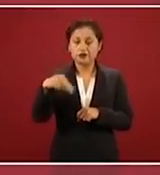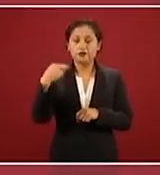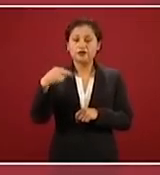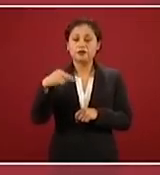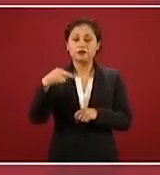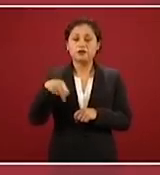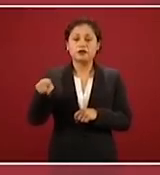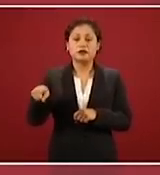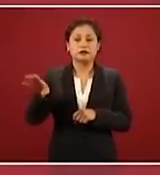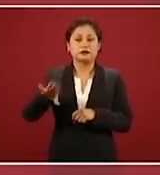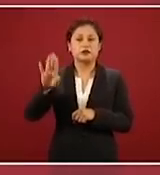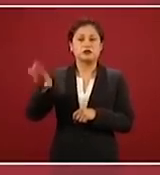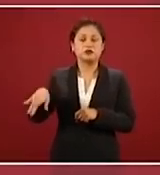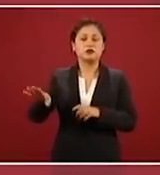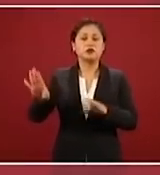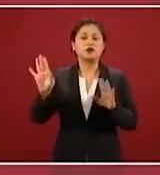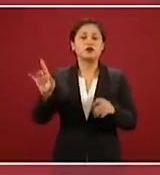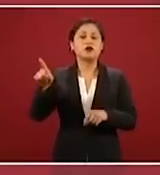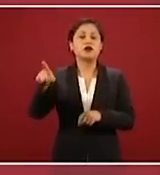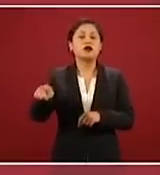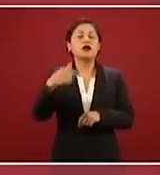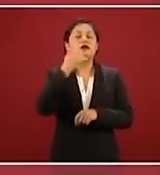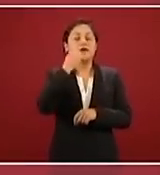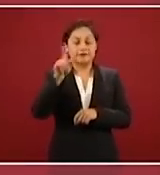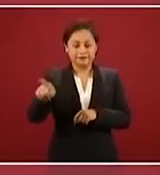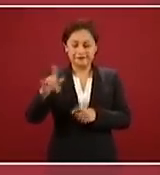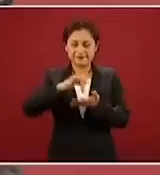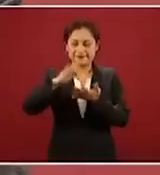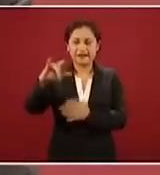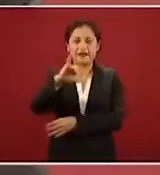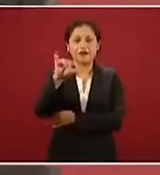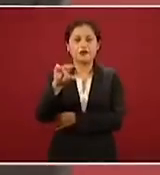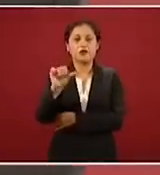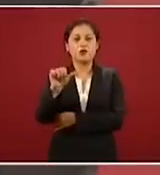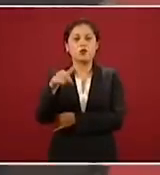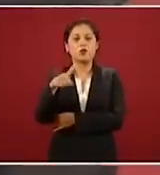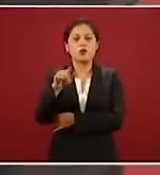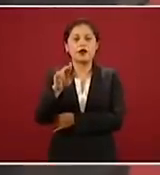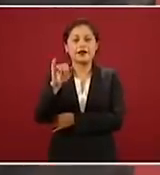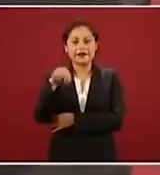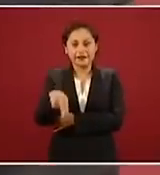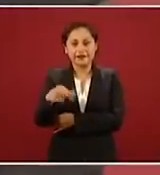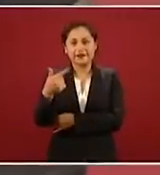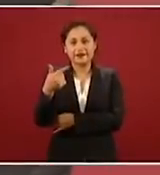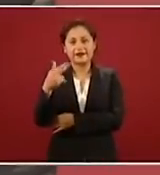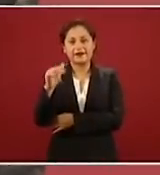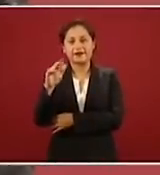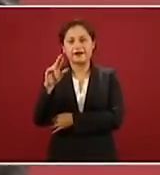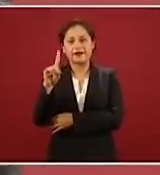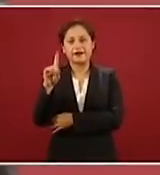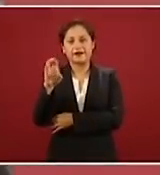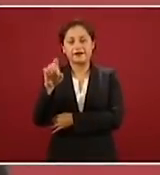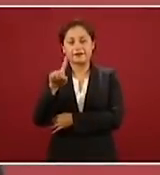finado. Joaquín Hernández Galicia. Sí, sí. Entonces, desde esa